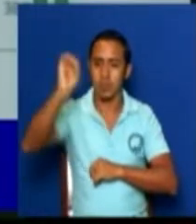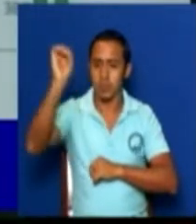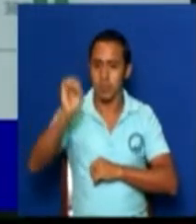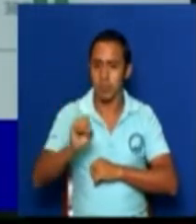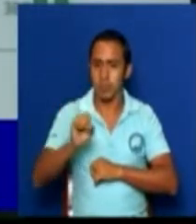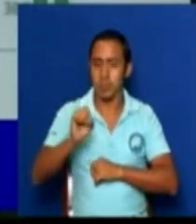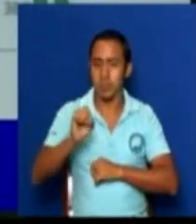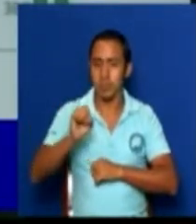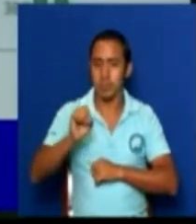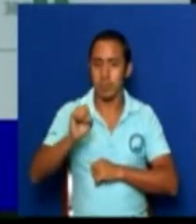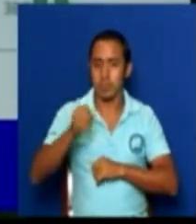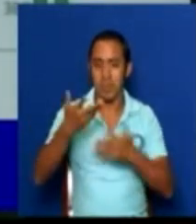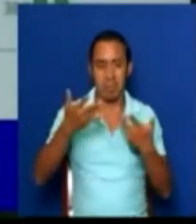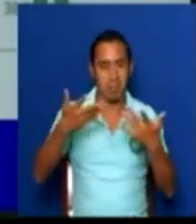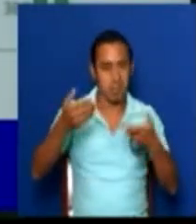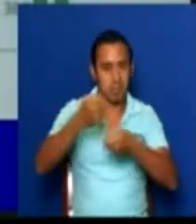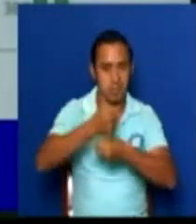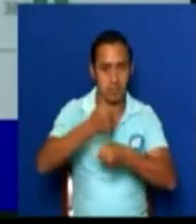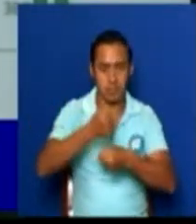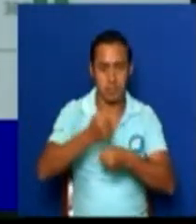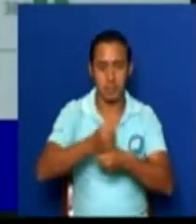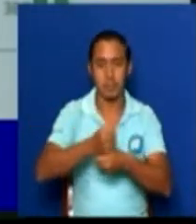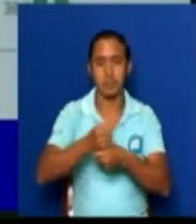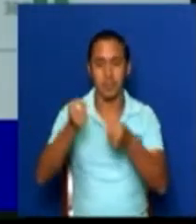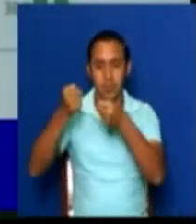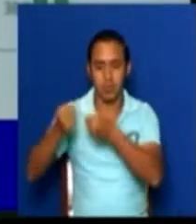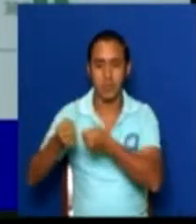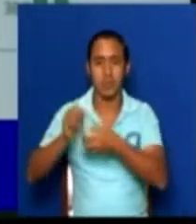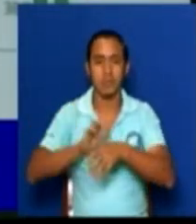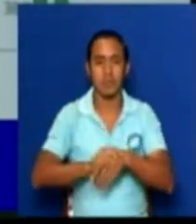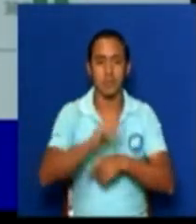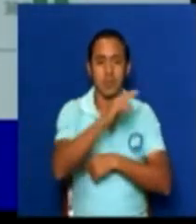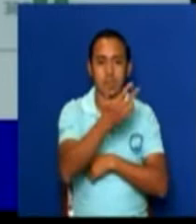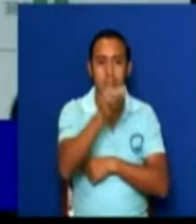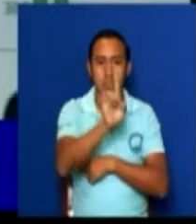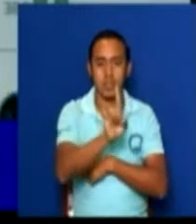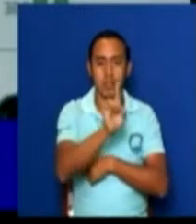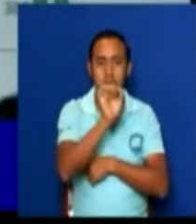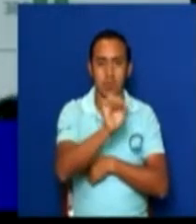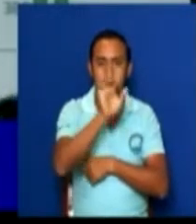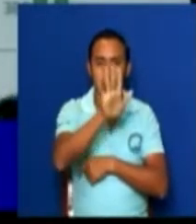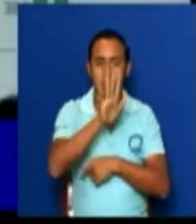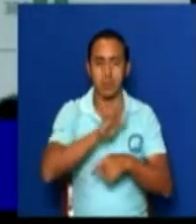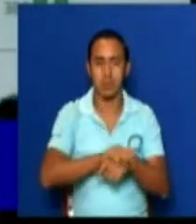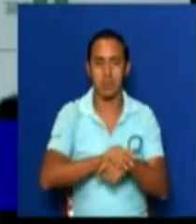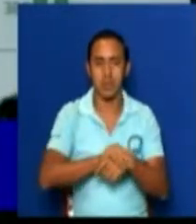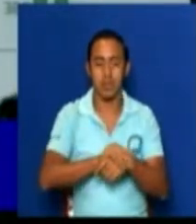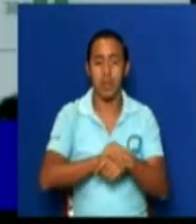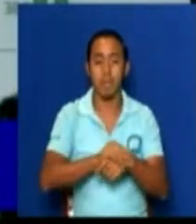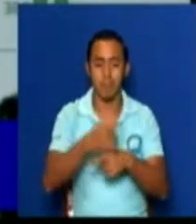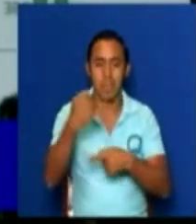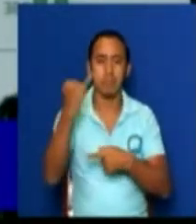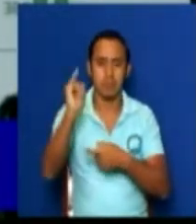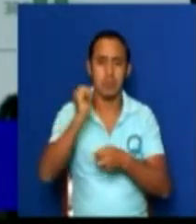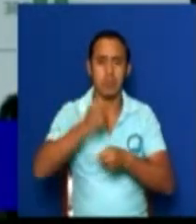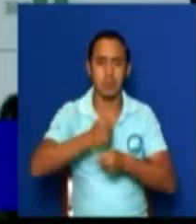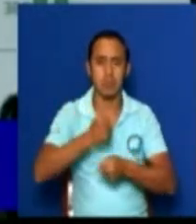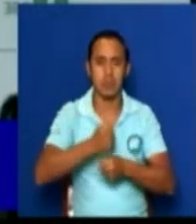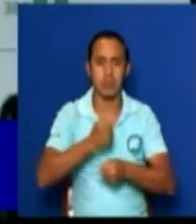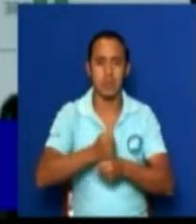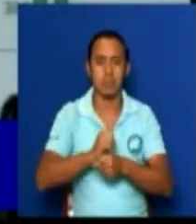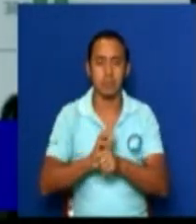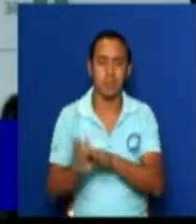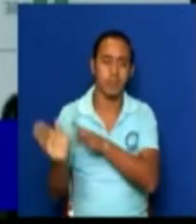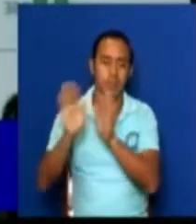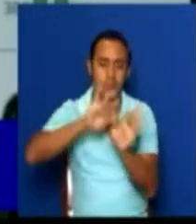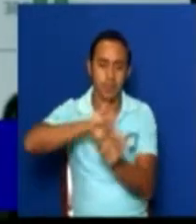18.5% no activos en el caso de los hombres y 81.5% que estaban activos en el mercado laboral. Y en